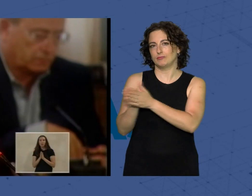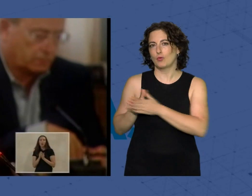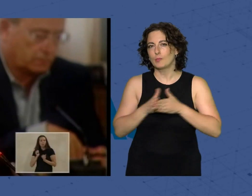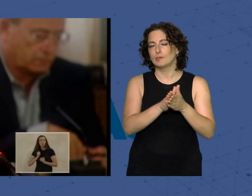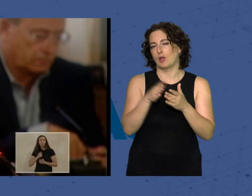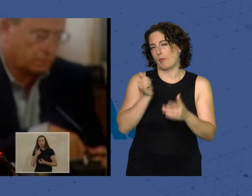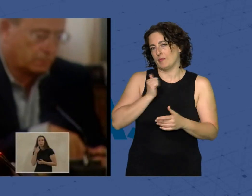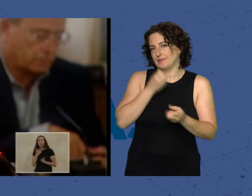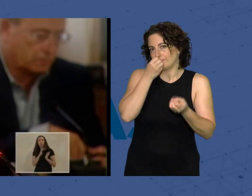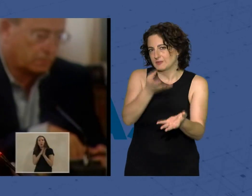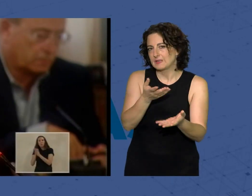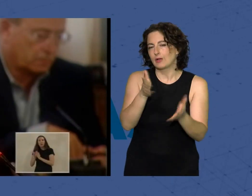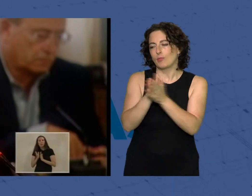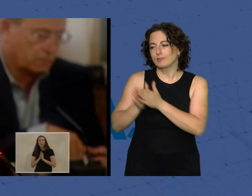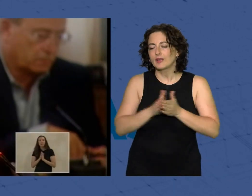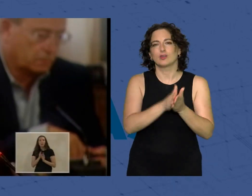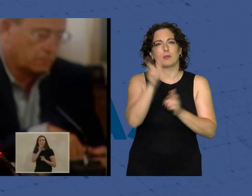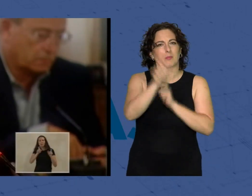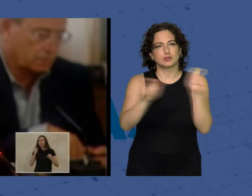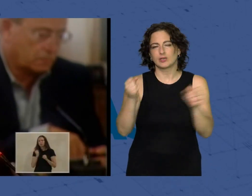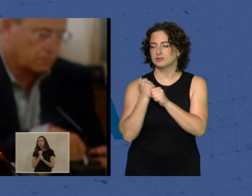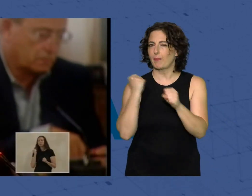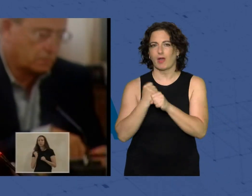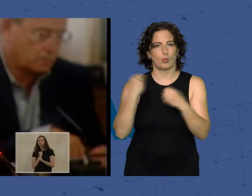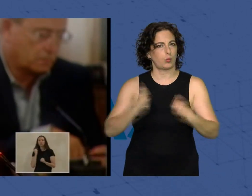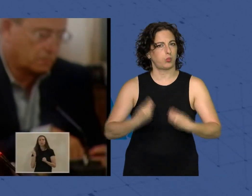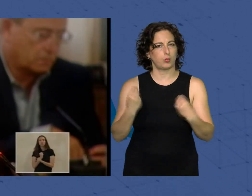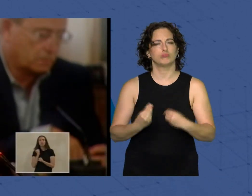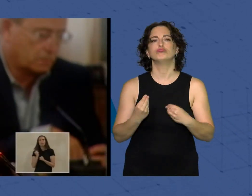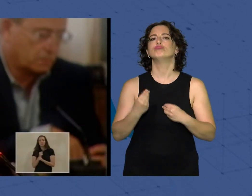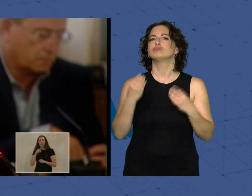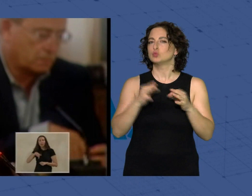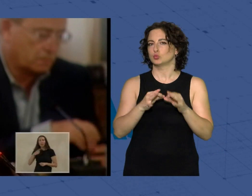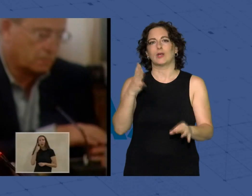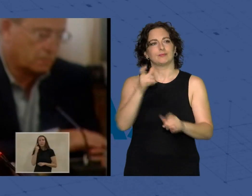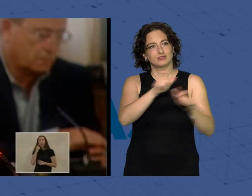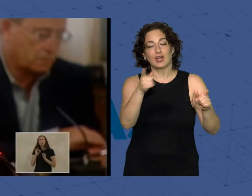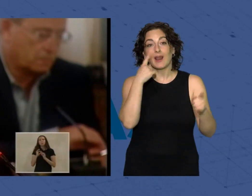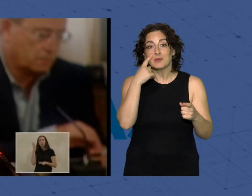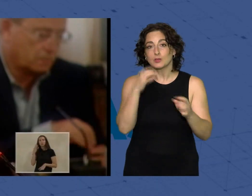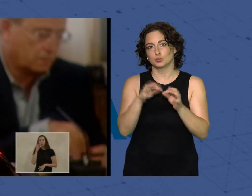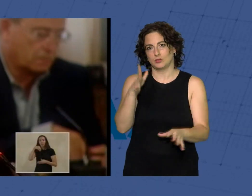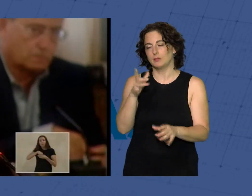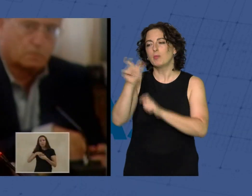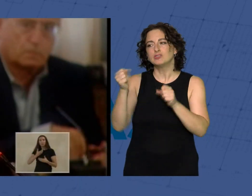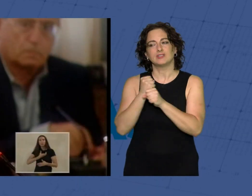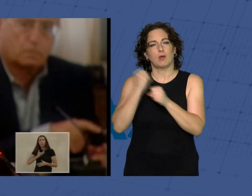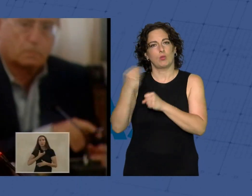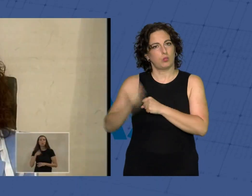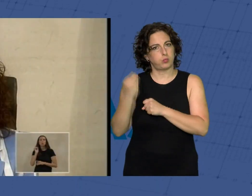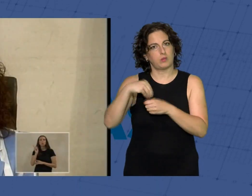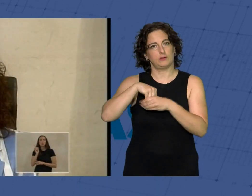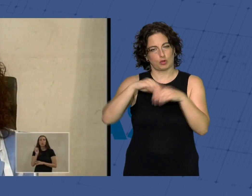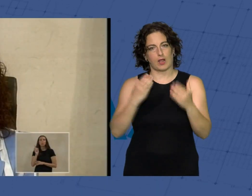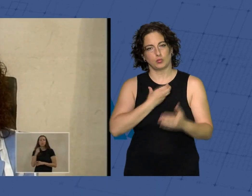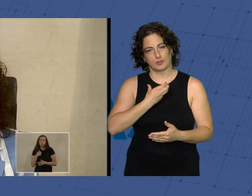decirlo, de personas muy trabajadoras. Tenemos mucha suerte los almerienses porque tenemos grandes trabajadores en esta casa.